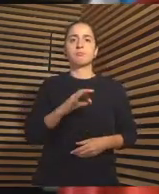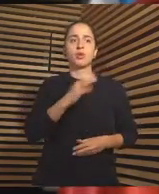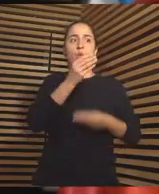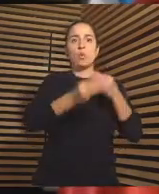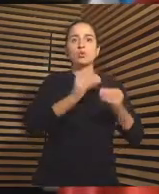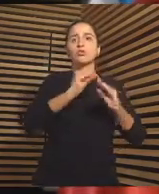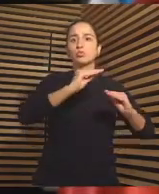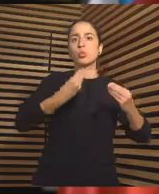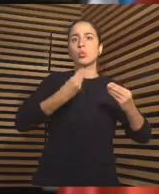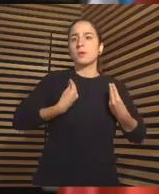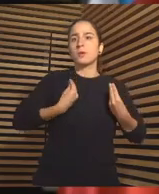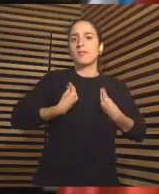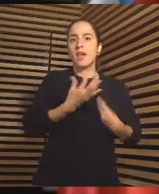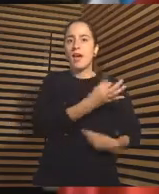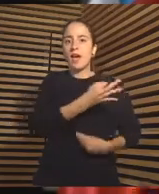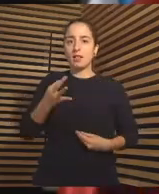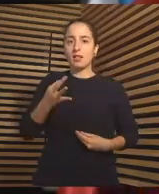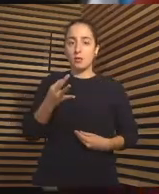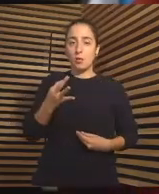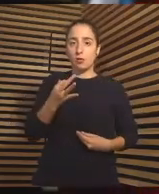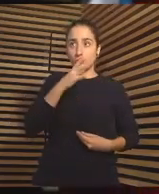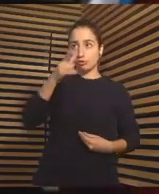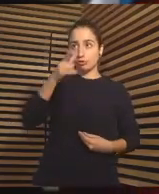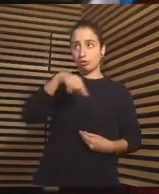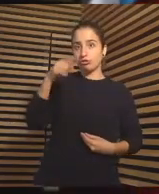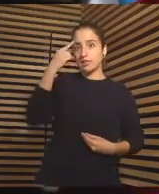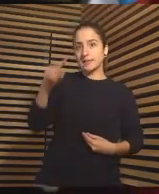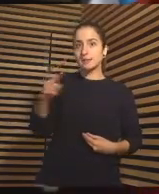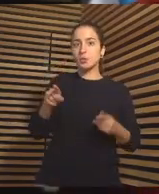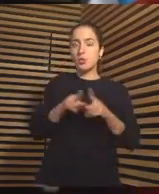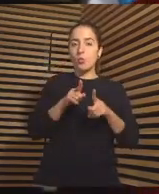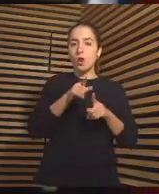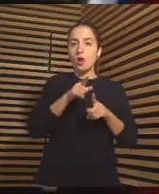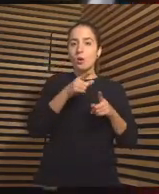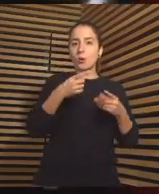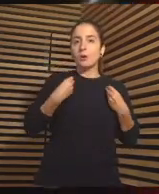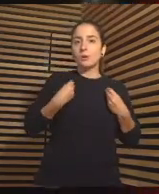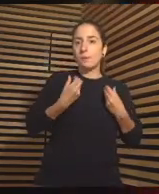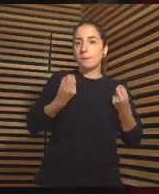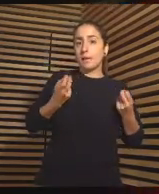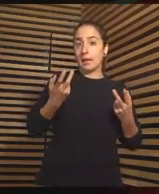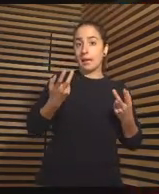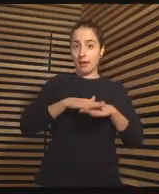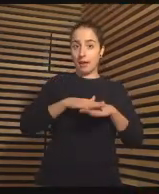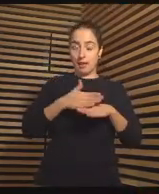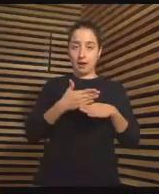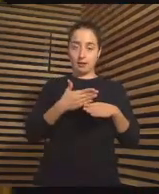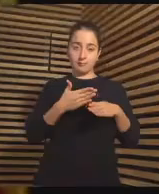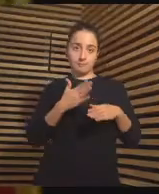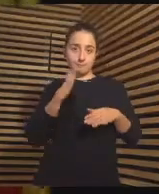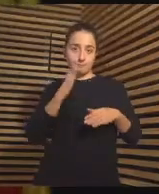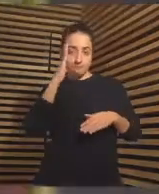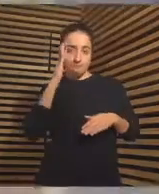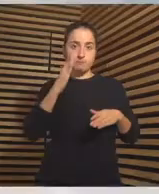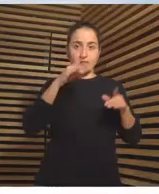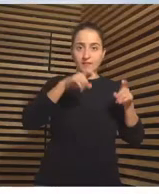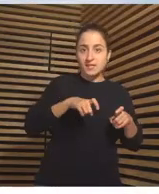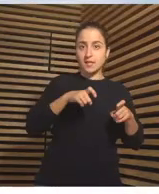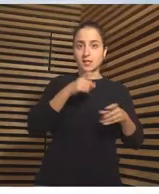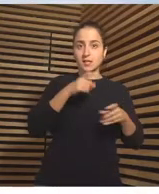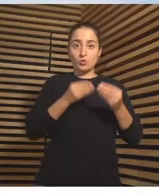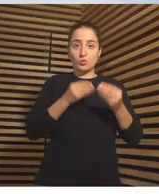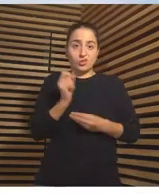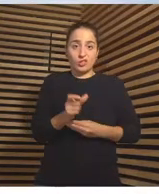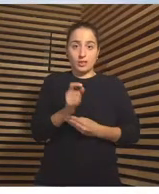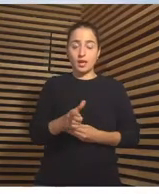el adecuado, el que todo el mundo entendemos como adecuado en una vivienda, en un edificio de uso residencial. Es más, el Plan General de Ordenación